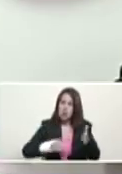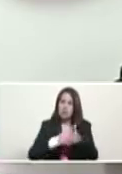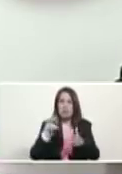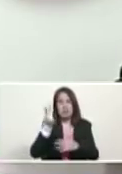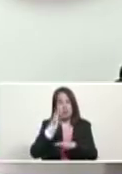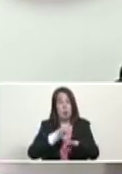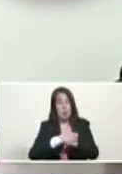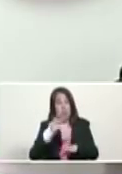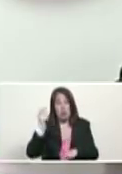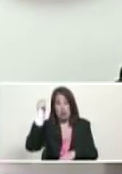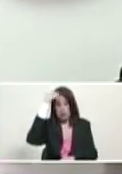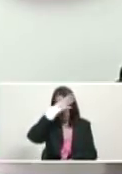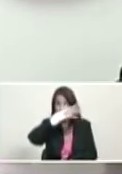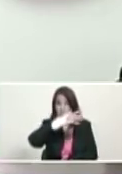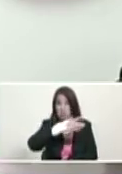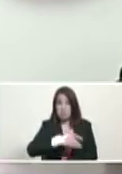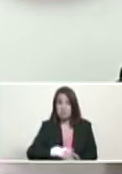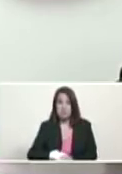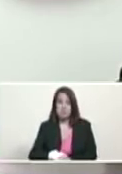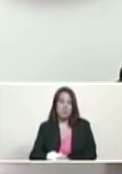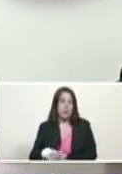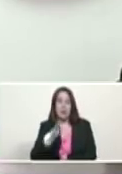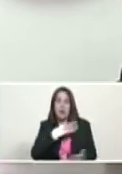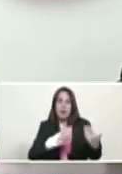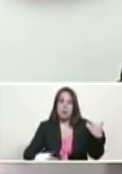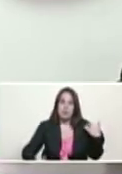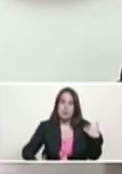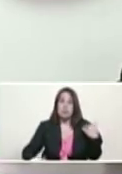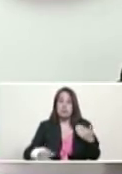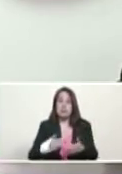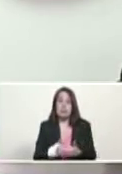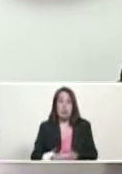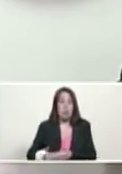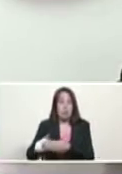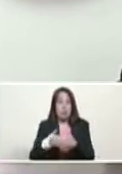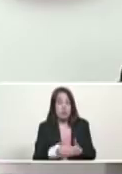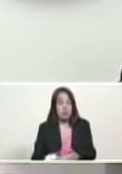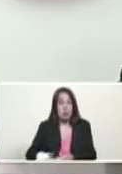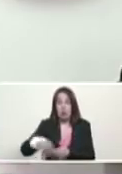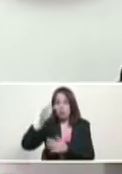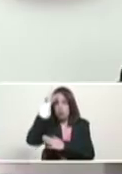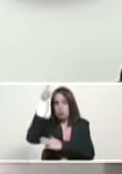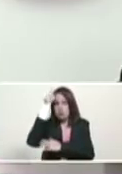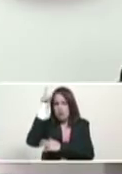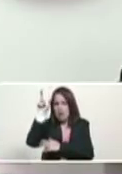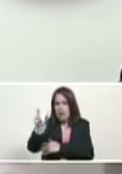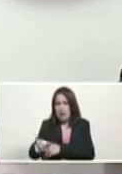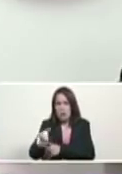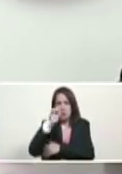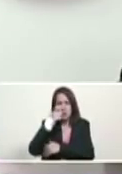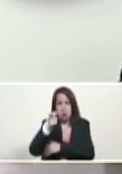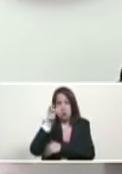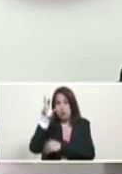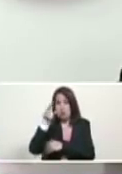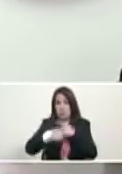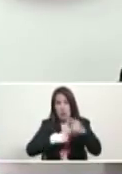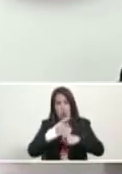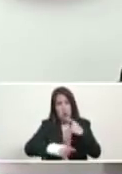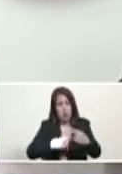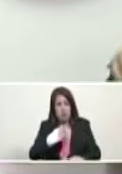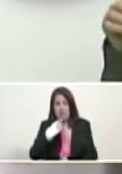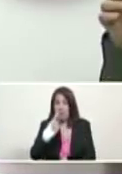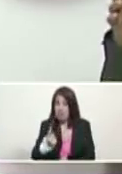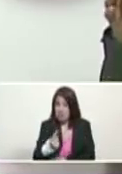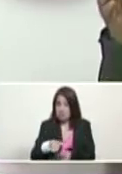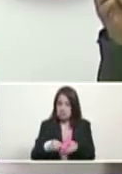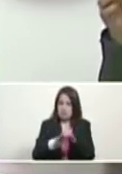Trump, presidente de Estados Unidos, su consejero de seguridad, John Bolton, todos los días dicen que tienen sobre